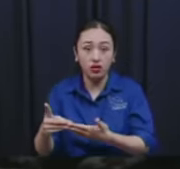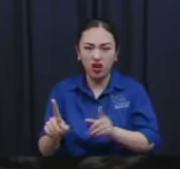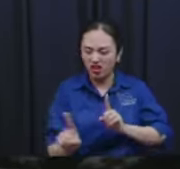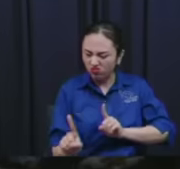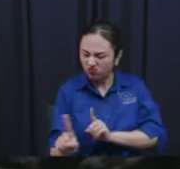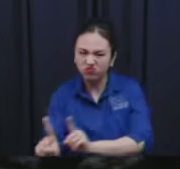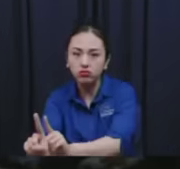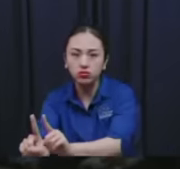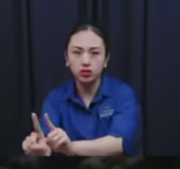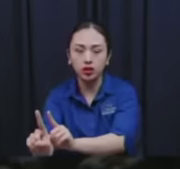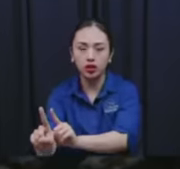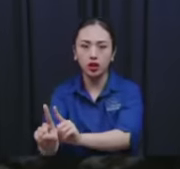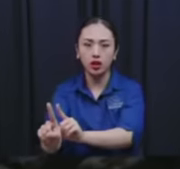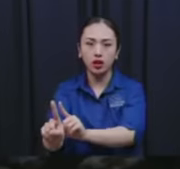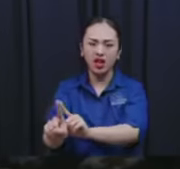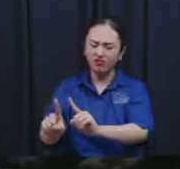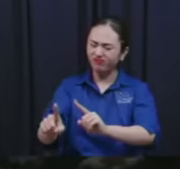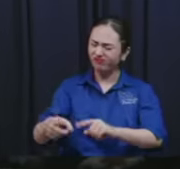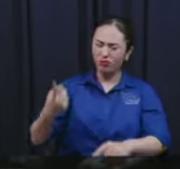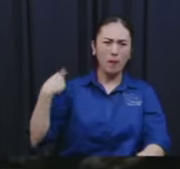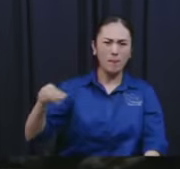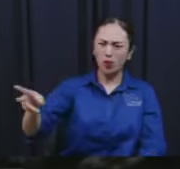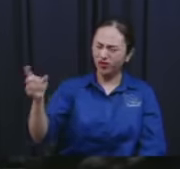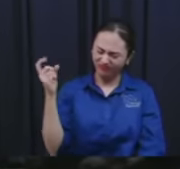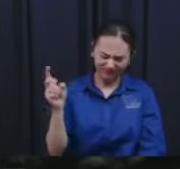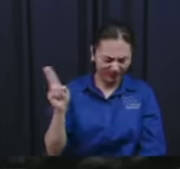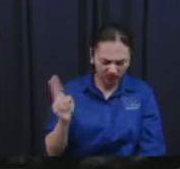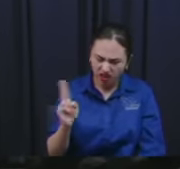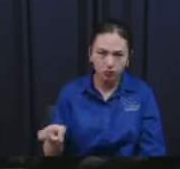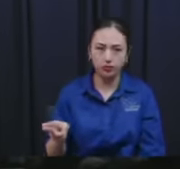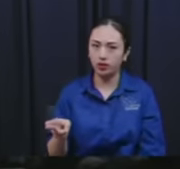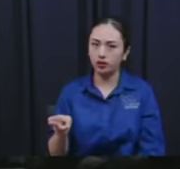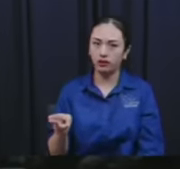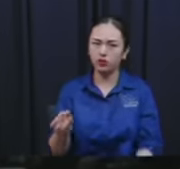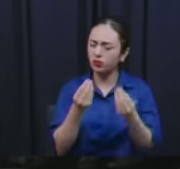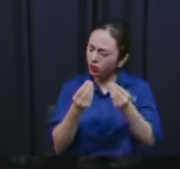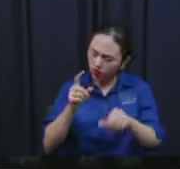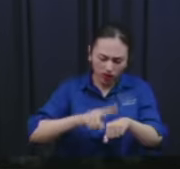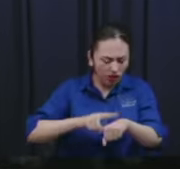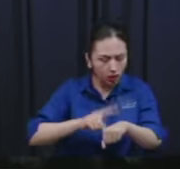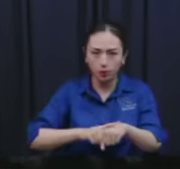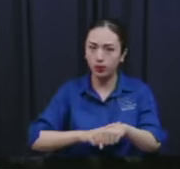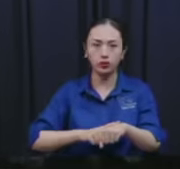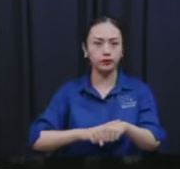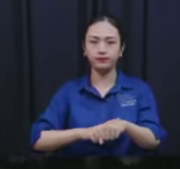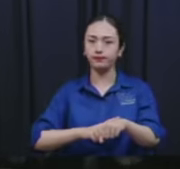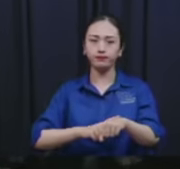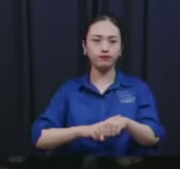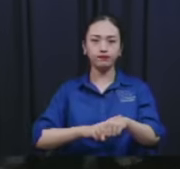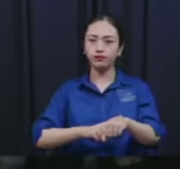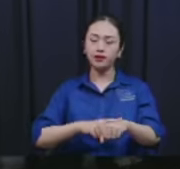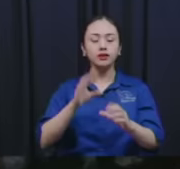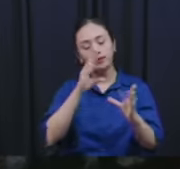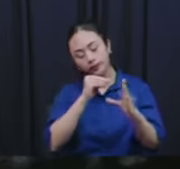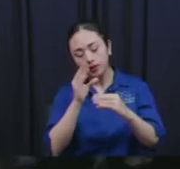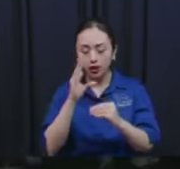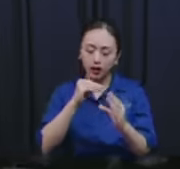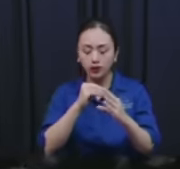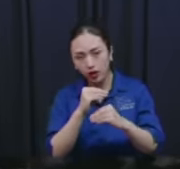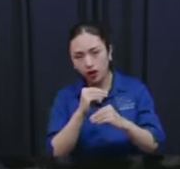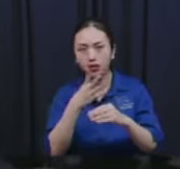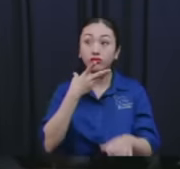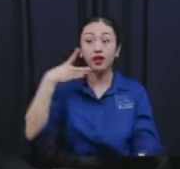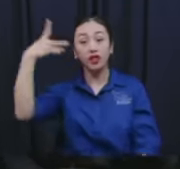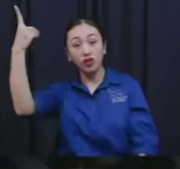persecución por siglos va usted por siglos Claro sí podemos platicar que fue un castigo de parte